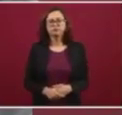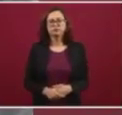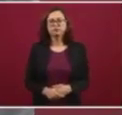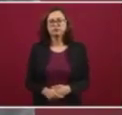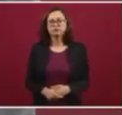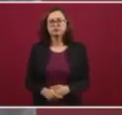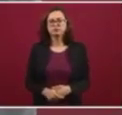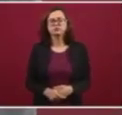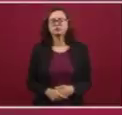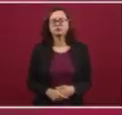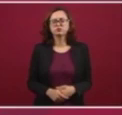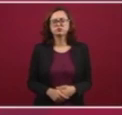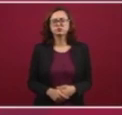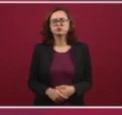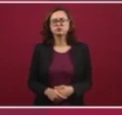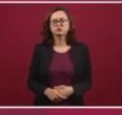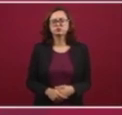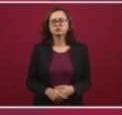que